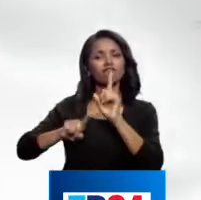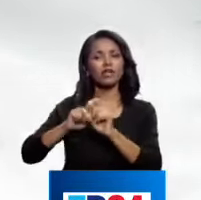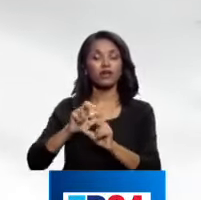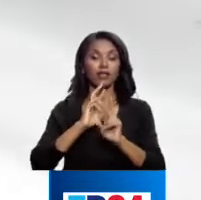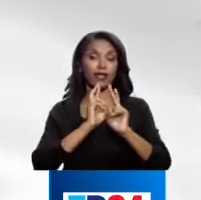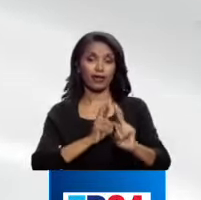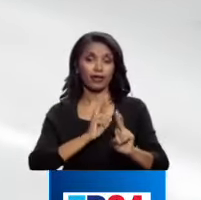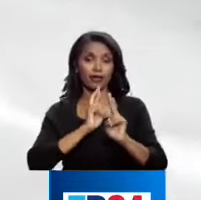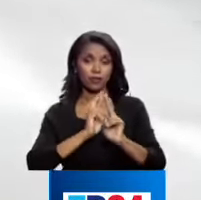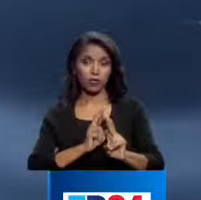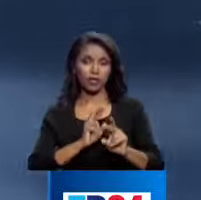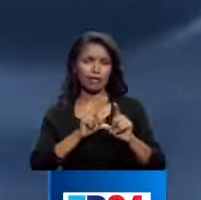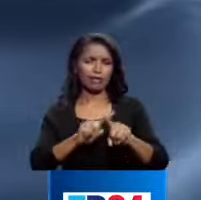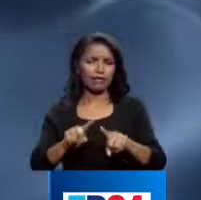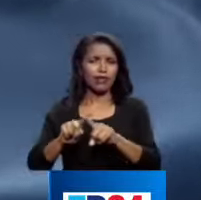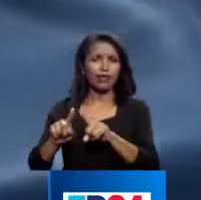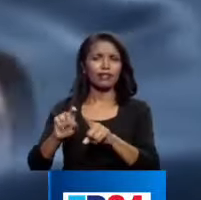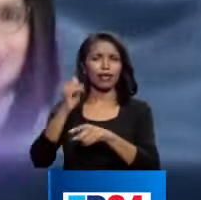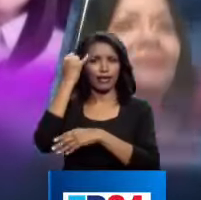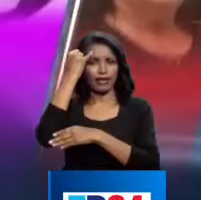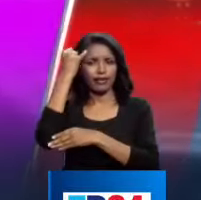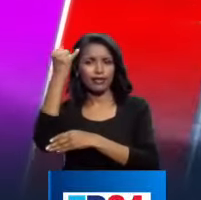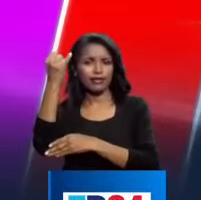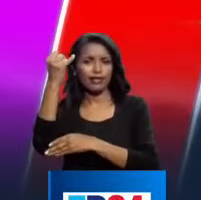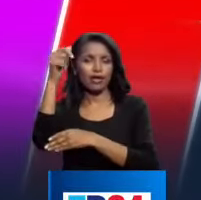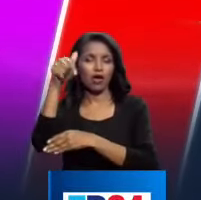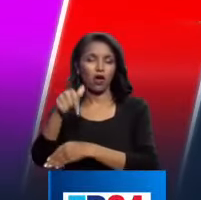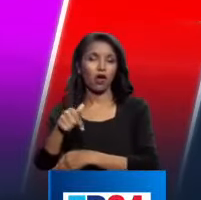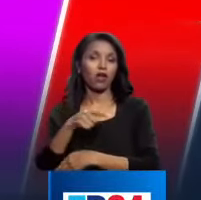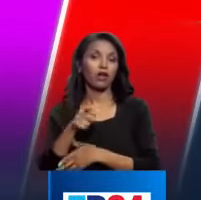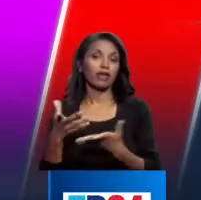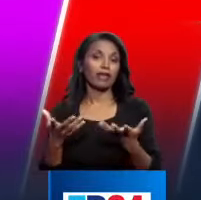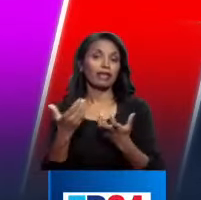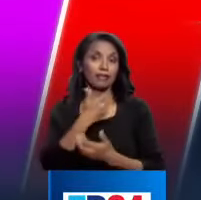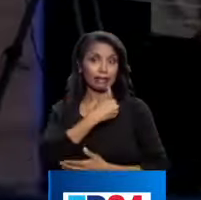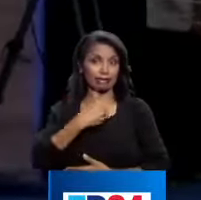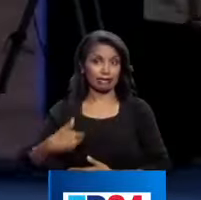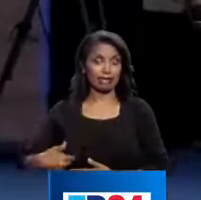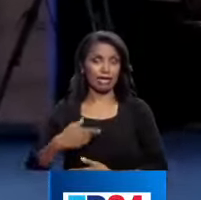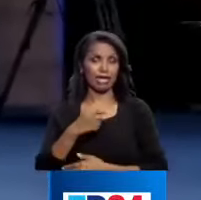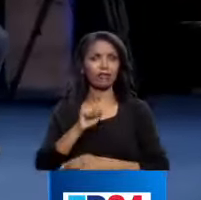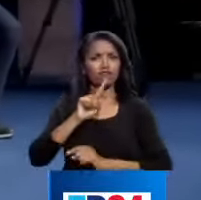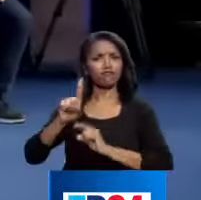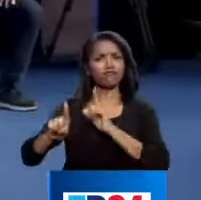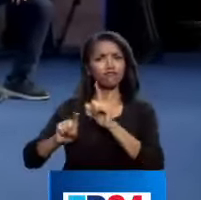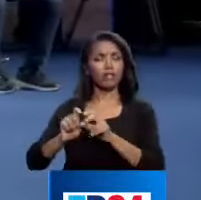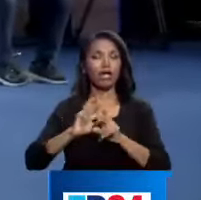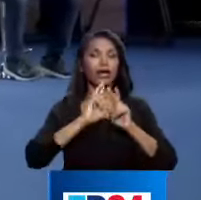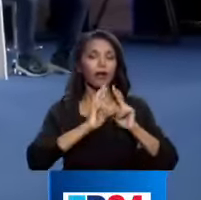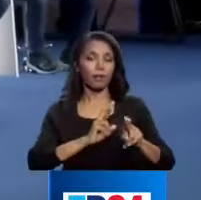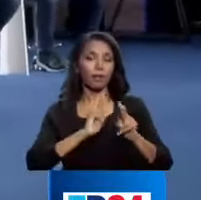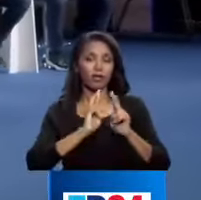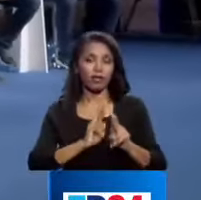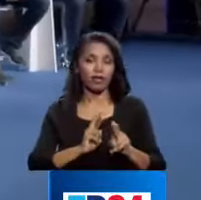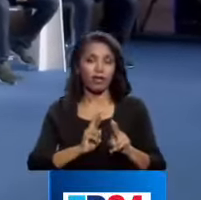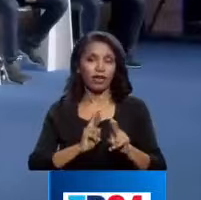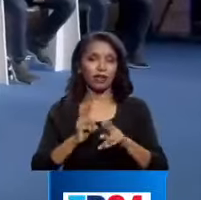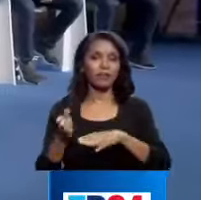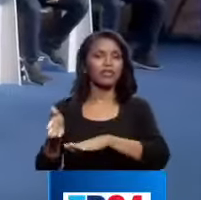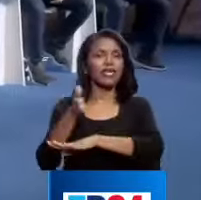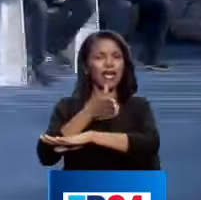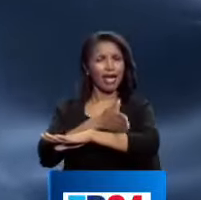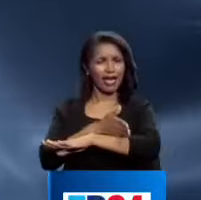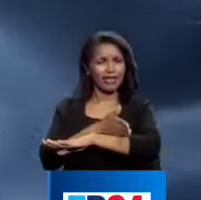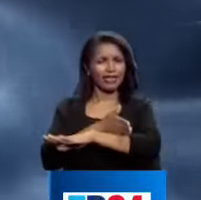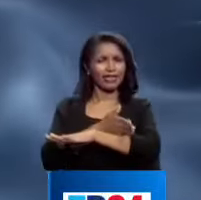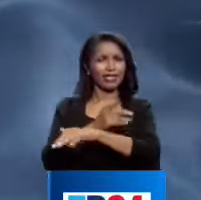la exposición de ideas, los candidatos a la presidencia contestarán preguntas e inquietudes que fueron